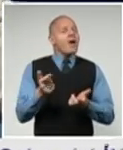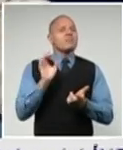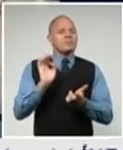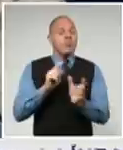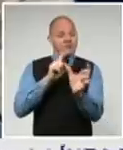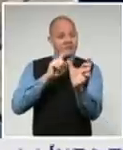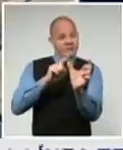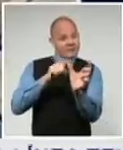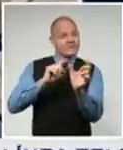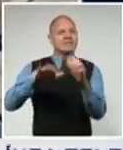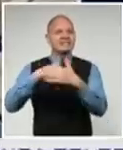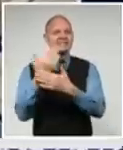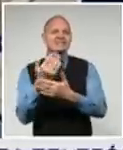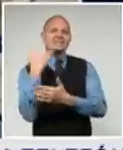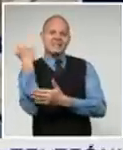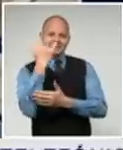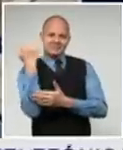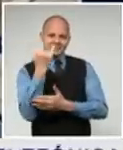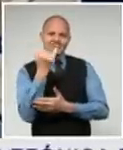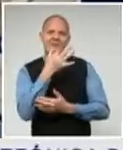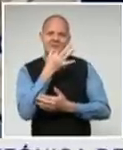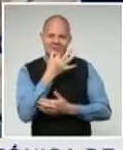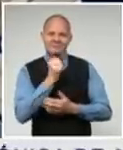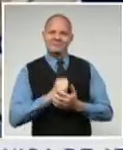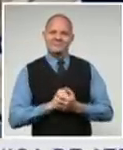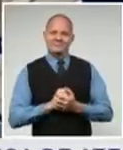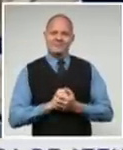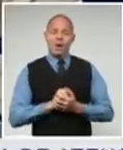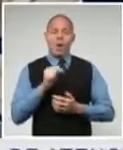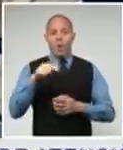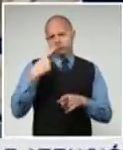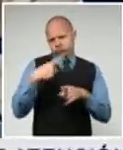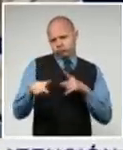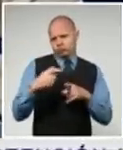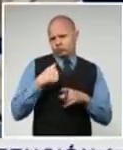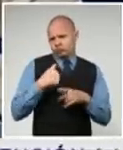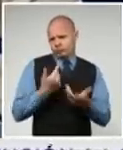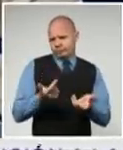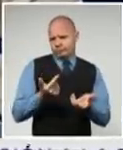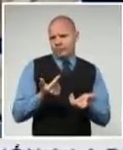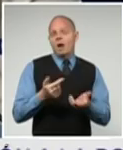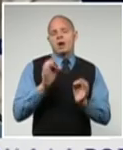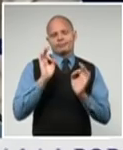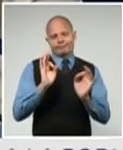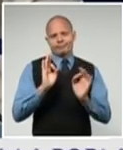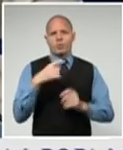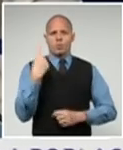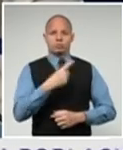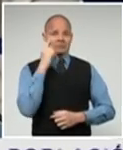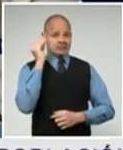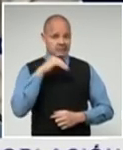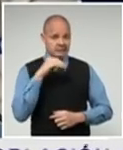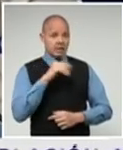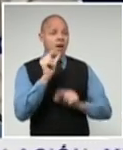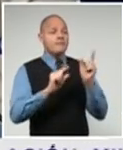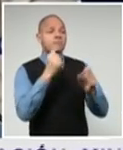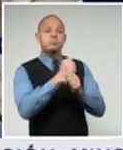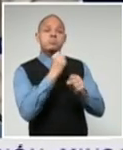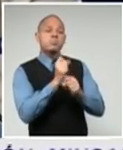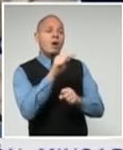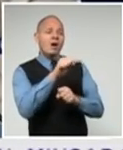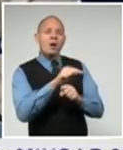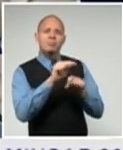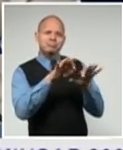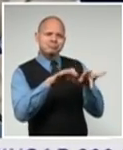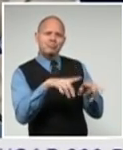de cumplir con algo que ayer no hice, que fue reconocer el trabajo de todas las estadísticas de la salud cubana, porque ayer fue el